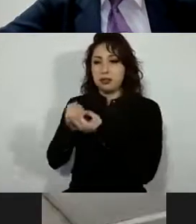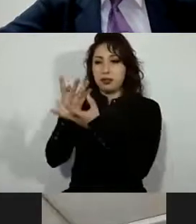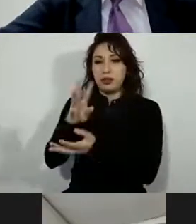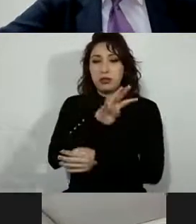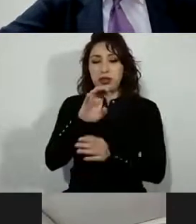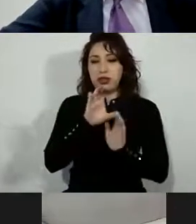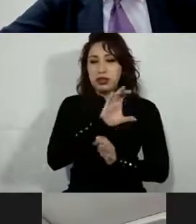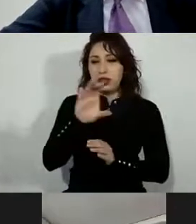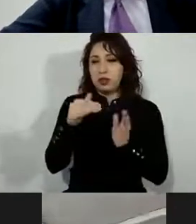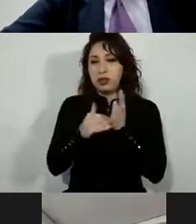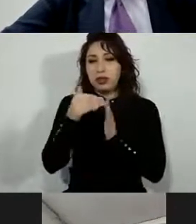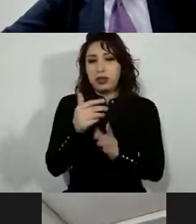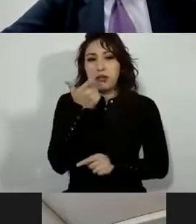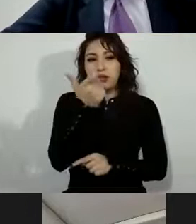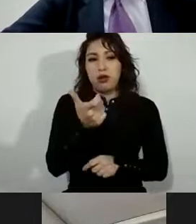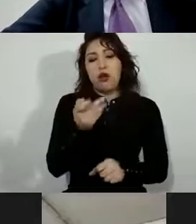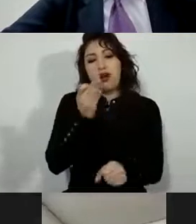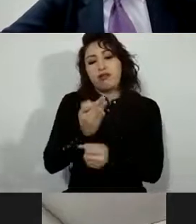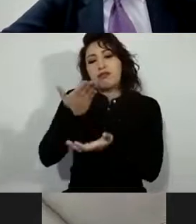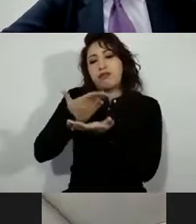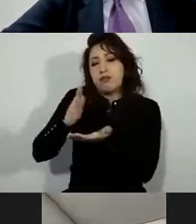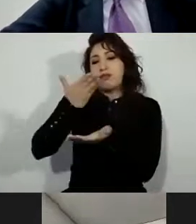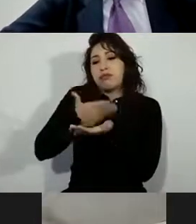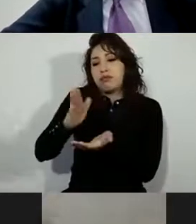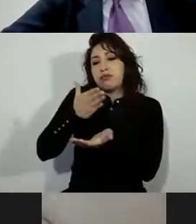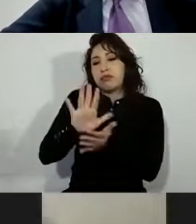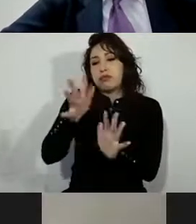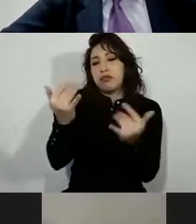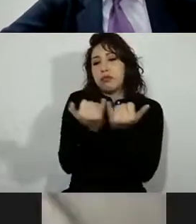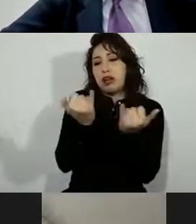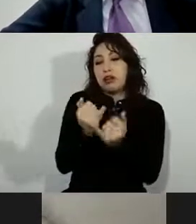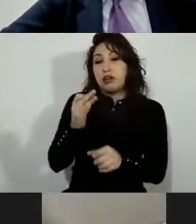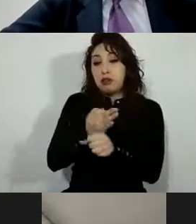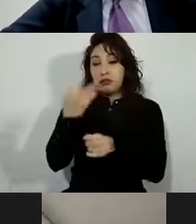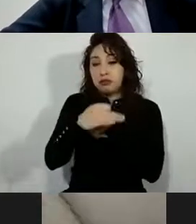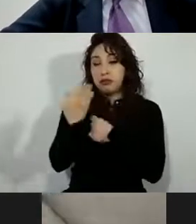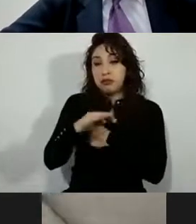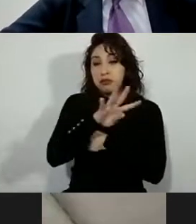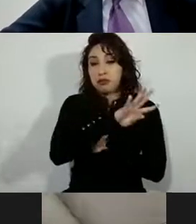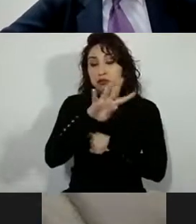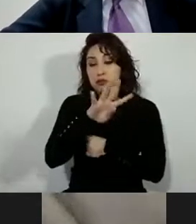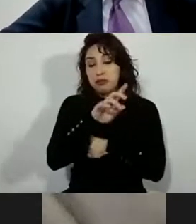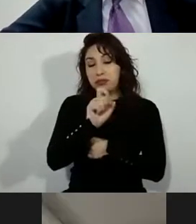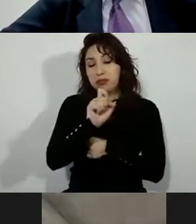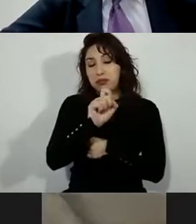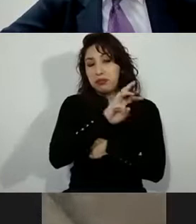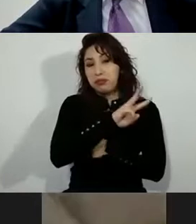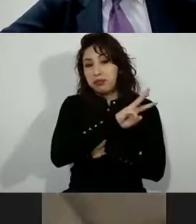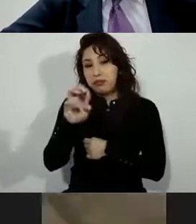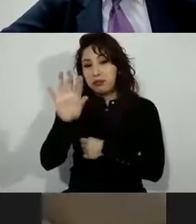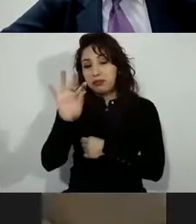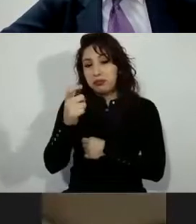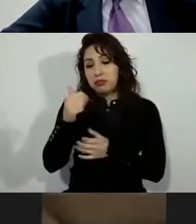aboneros, vamos a pagar 340 millones de pesos y nos vamos a quedar con un